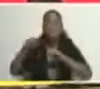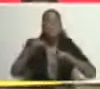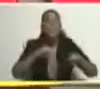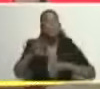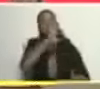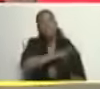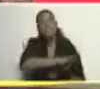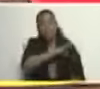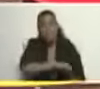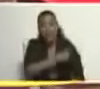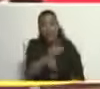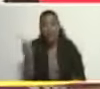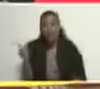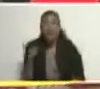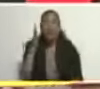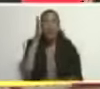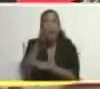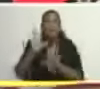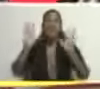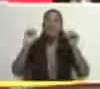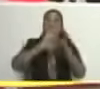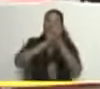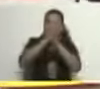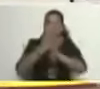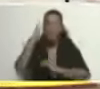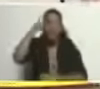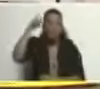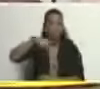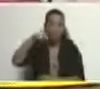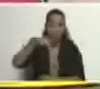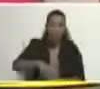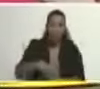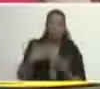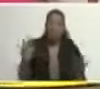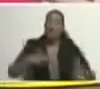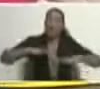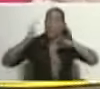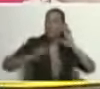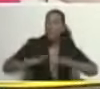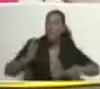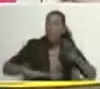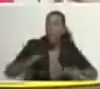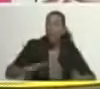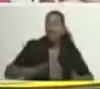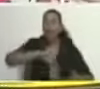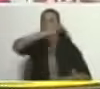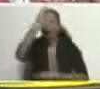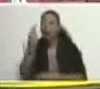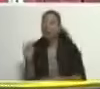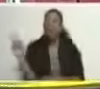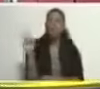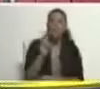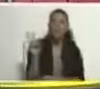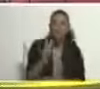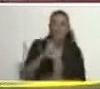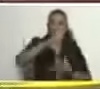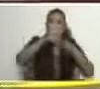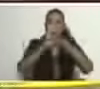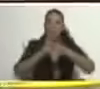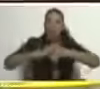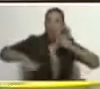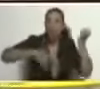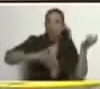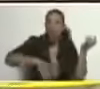movimientos sociales, y los vamos a despedir con tambor afrovenezolano y